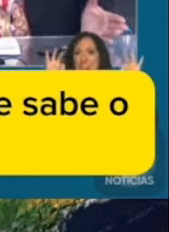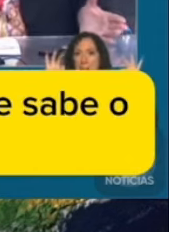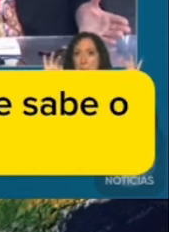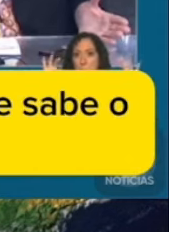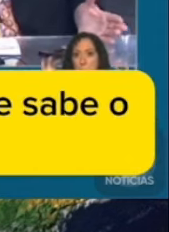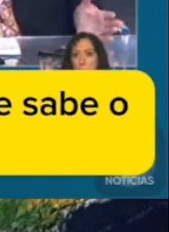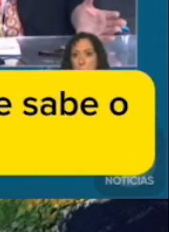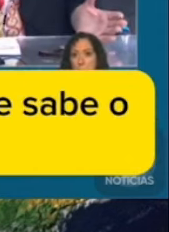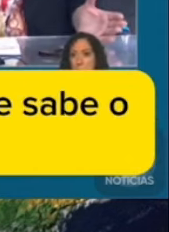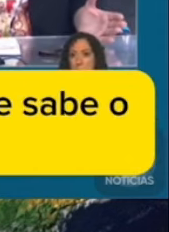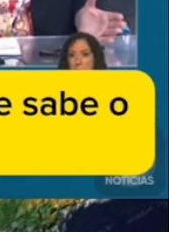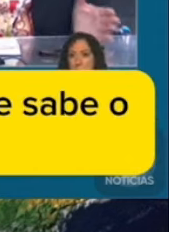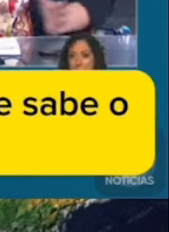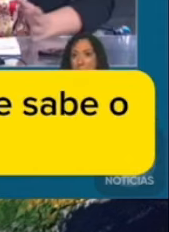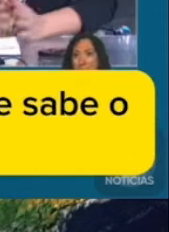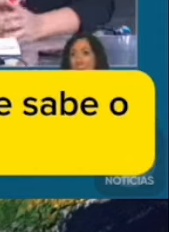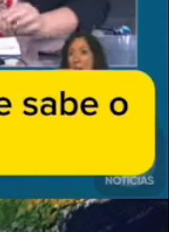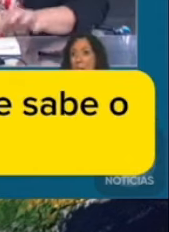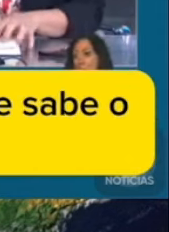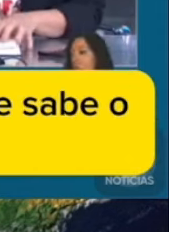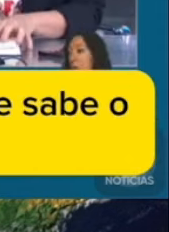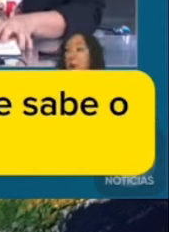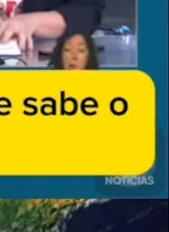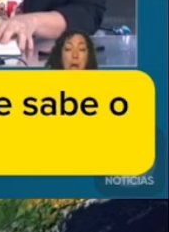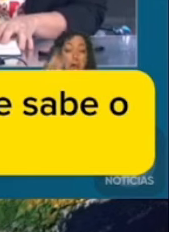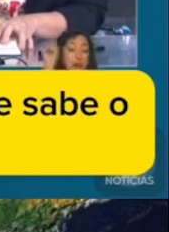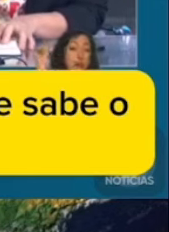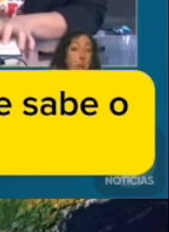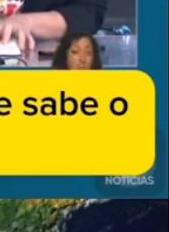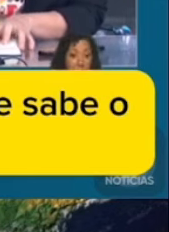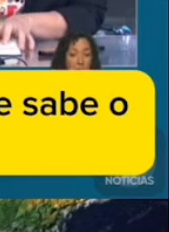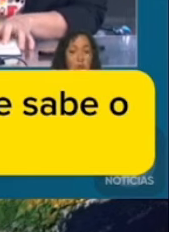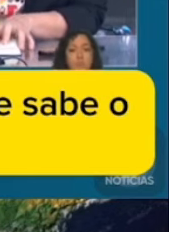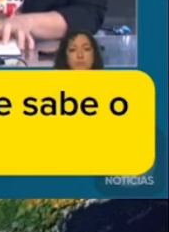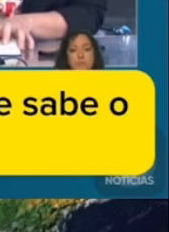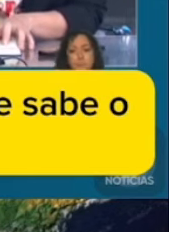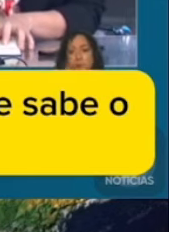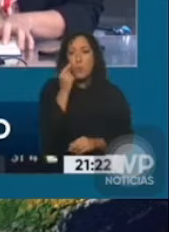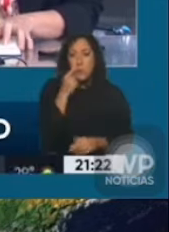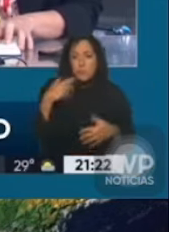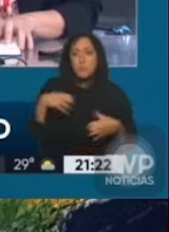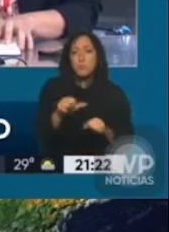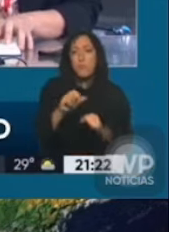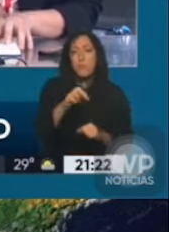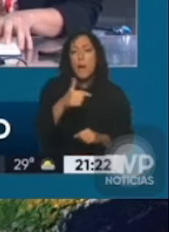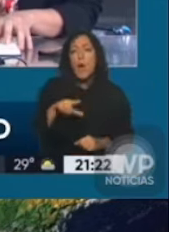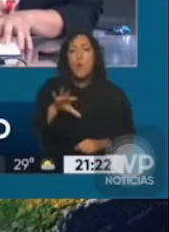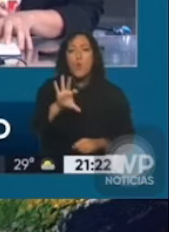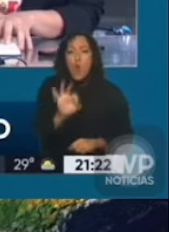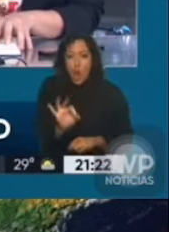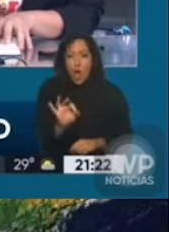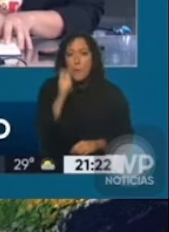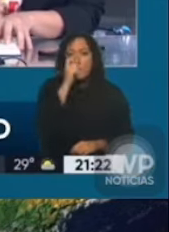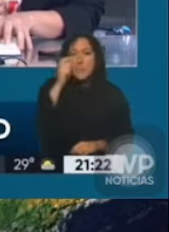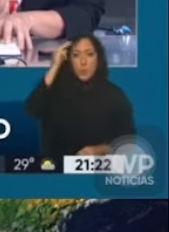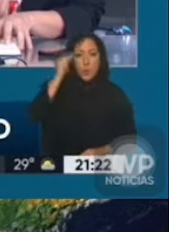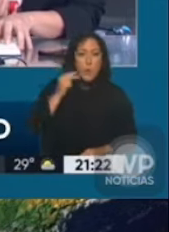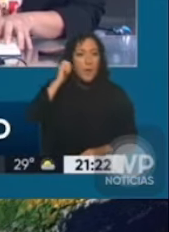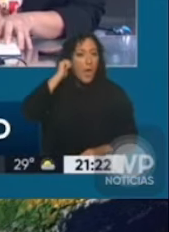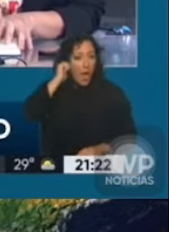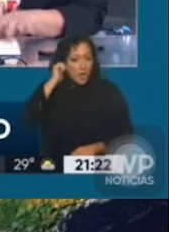enterarse que iban a ser rehenes de este hombre que se supo ya el nombre. Es Paulo Sergio de Lima, de 29 años,